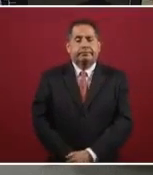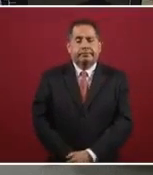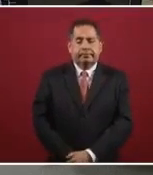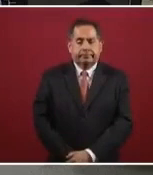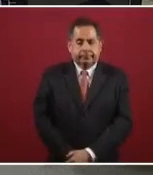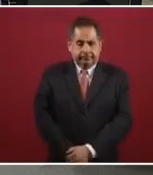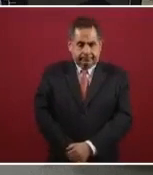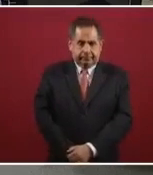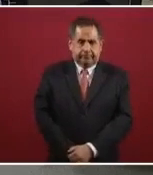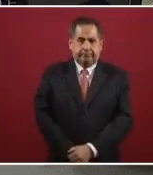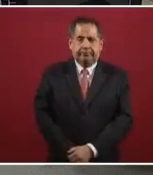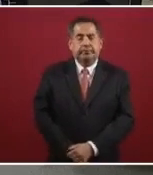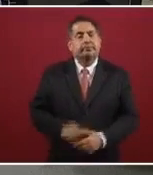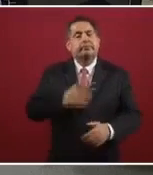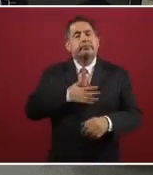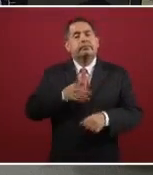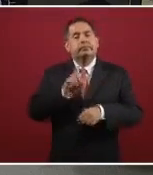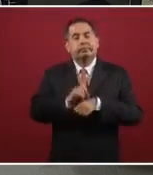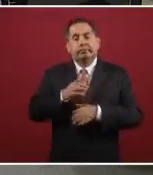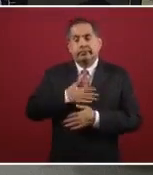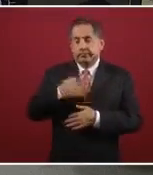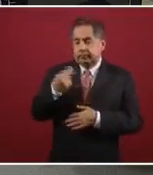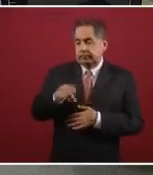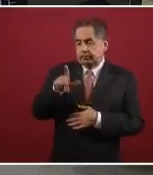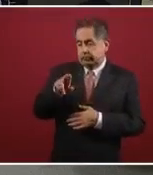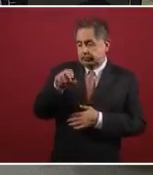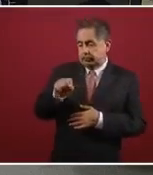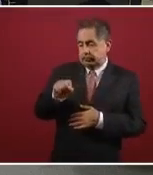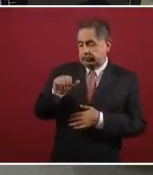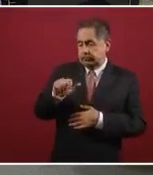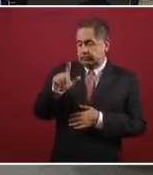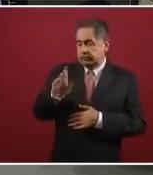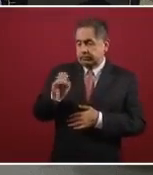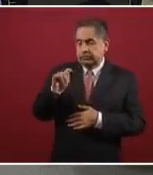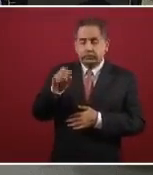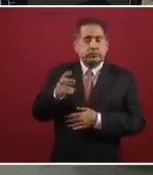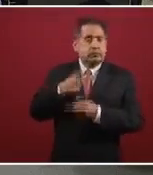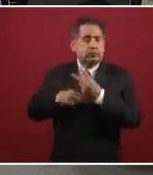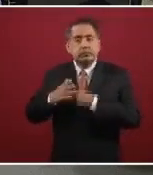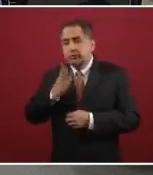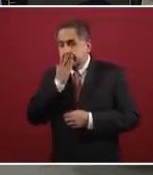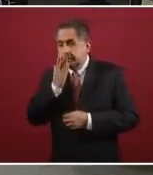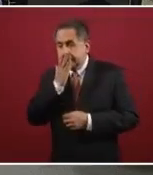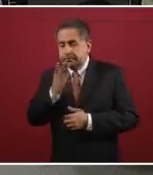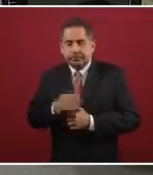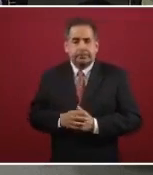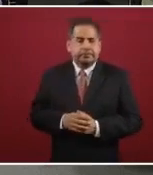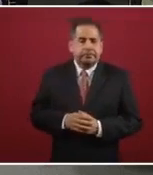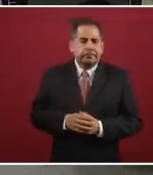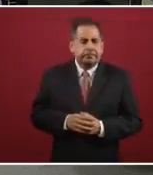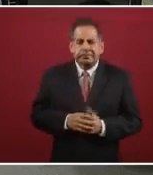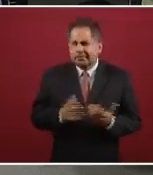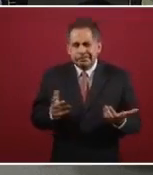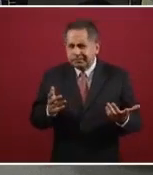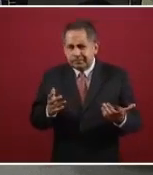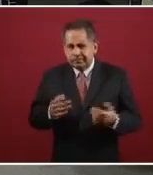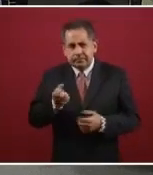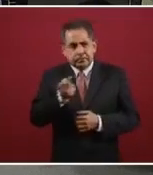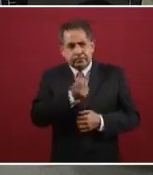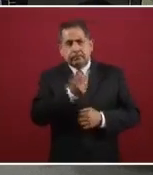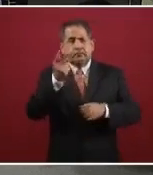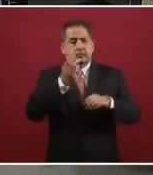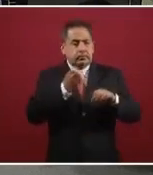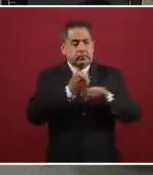Gracias. Buenos días, Luis Alberto Medina, de Proyecto Puente Sonora. ¿Qué significa que en unos estados sí haya